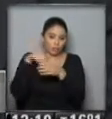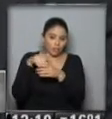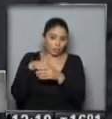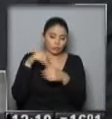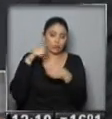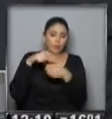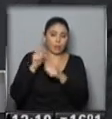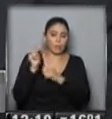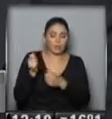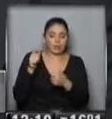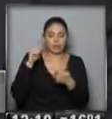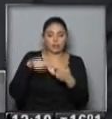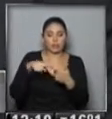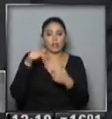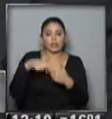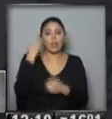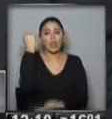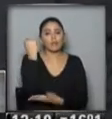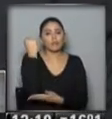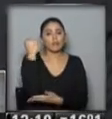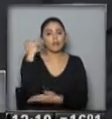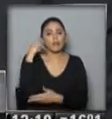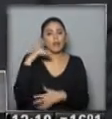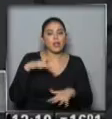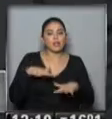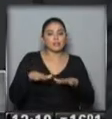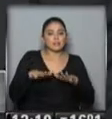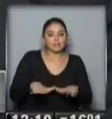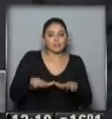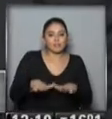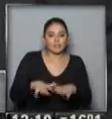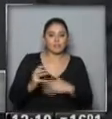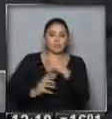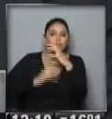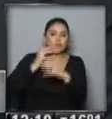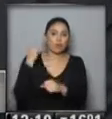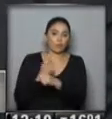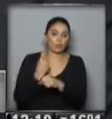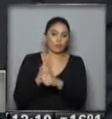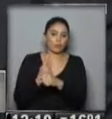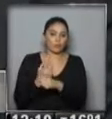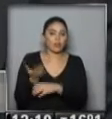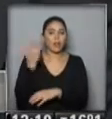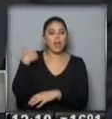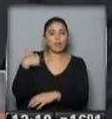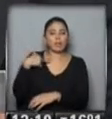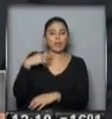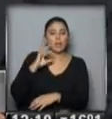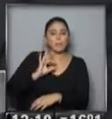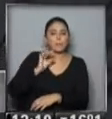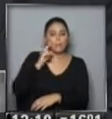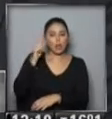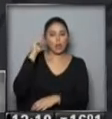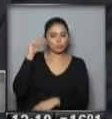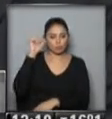industria pesquera, y una economía que no puede salir de un estancamiento que inclusive hasta los años 80 tuvo por